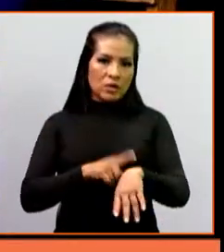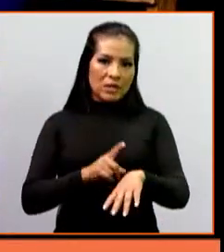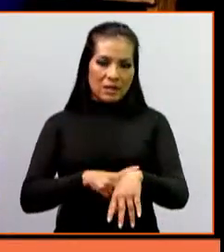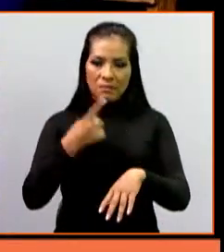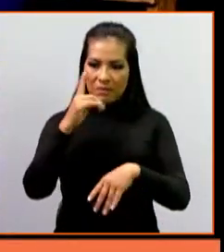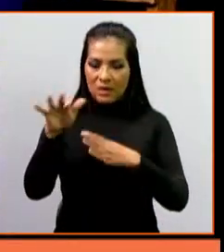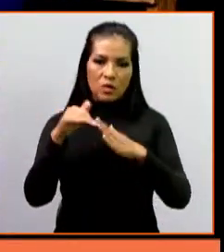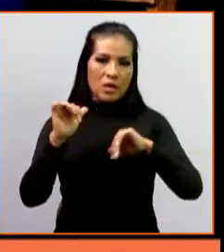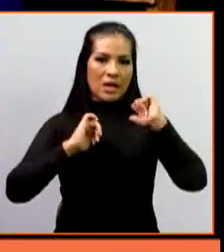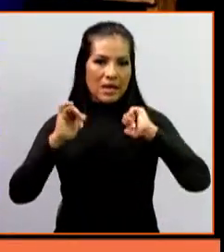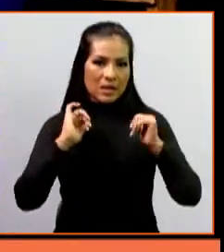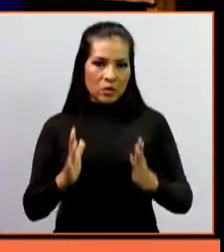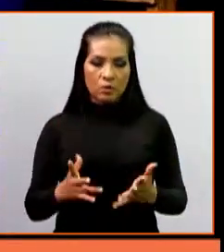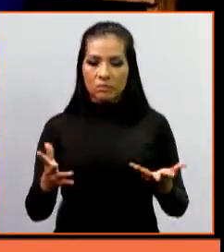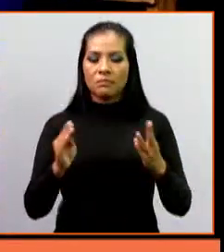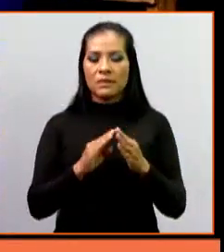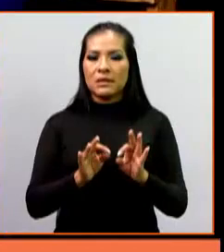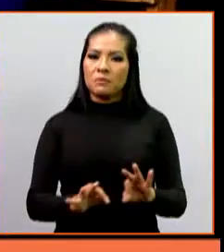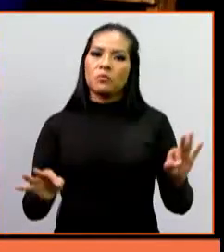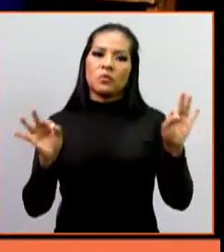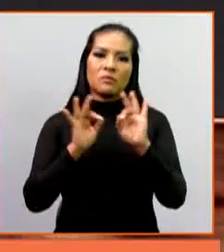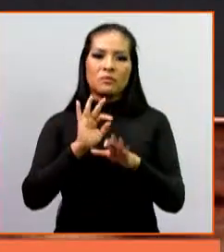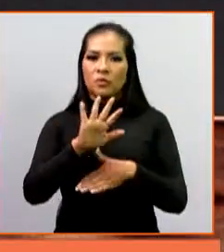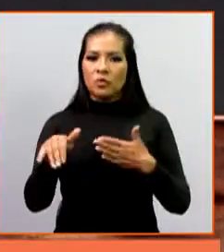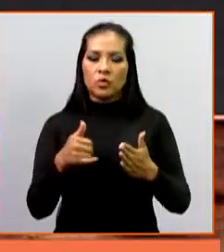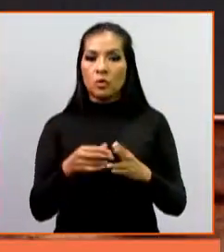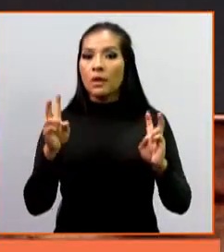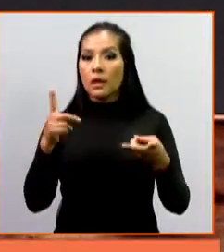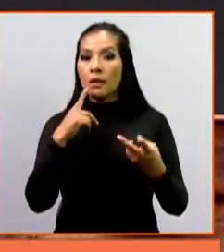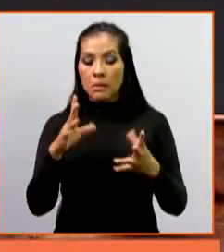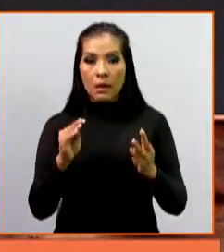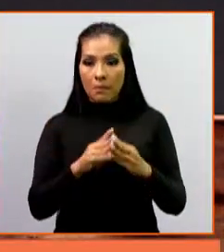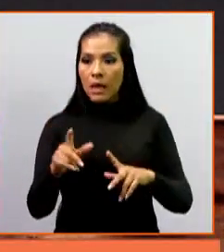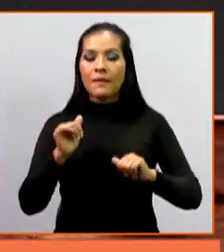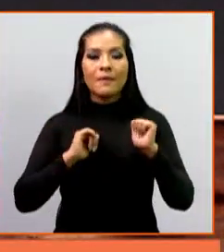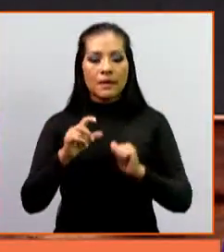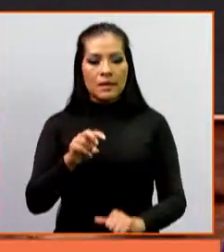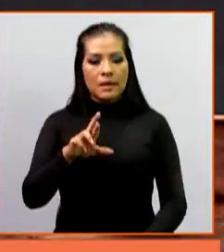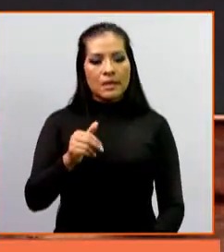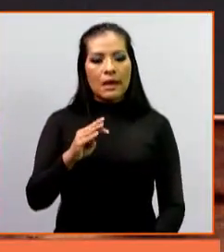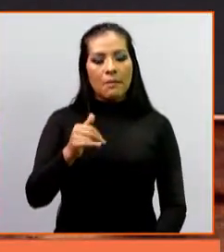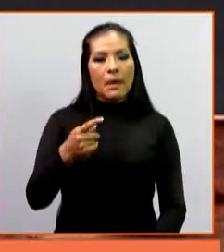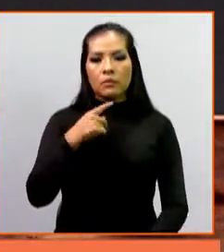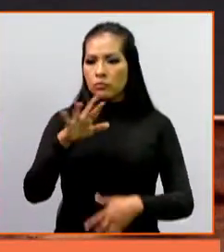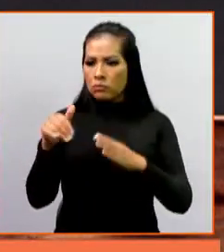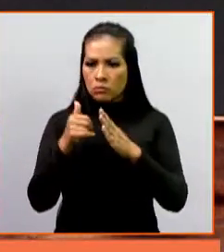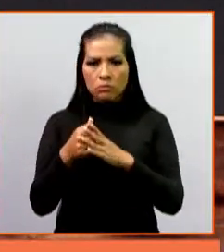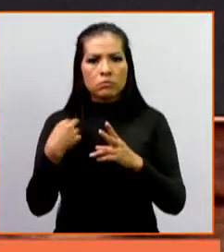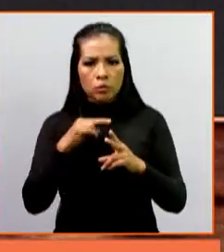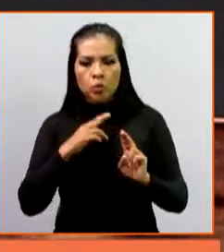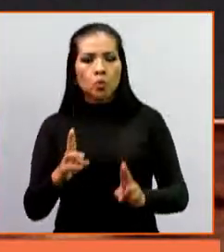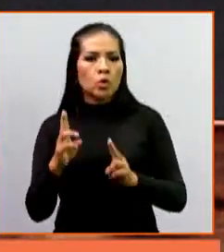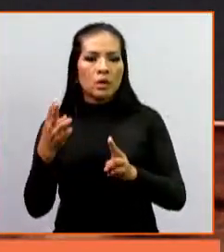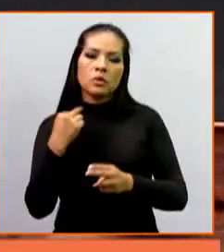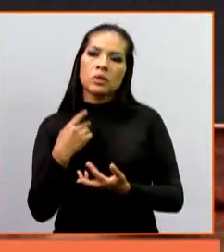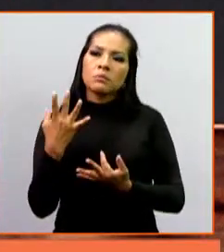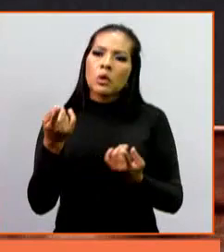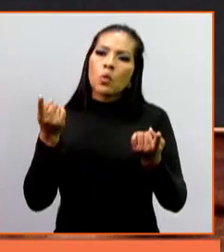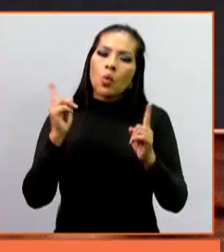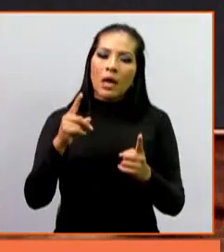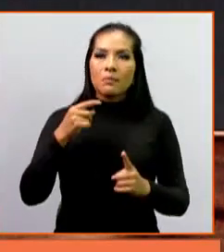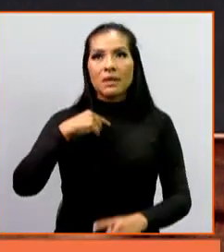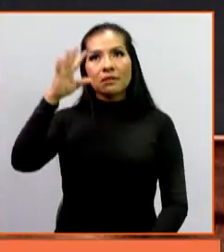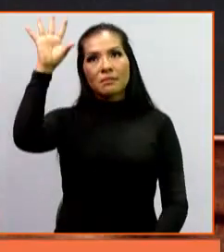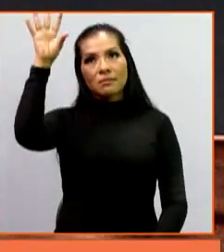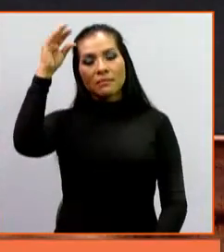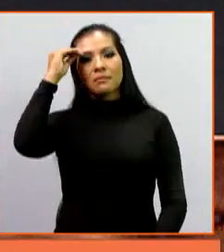además ahí retomo esto que decís para pensar que hay una dramaturgia urgente y algo que tenemos que comunicar aquí y ahora, que no podemos esperar a que nos baje la inspiración porque